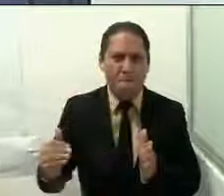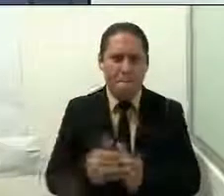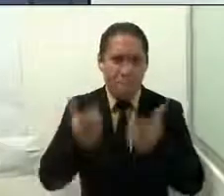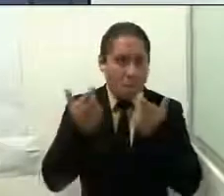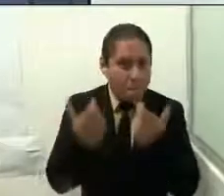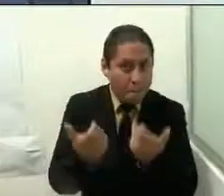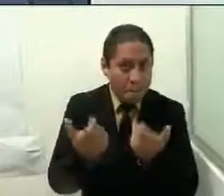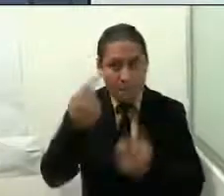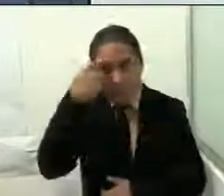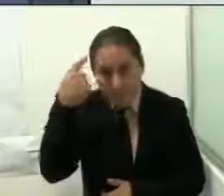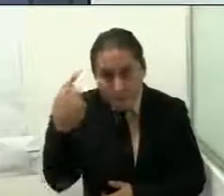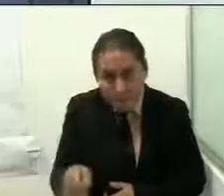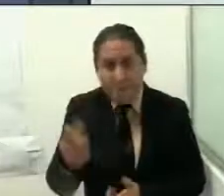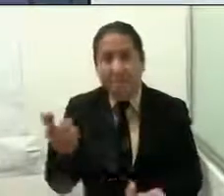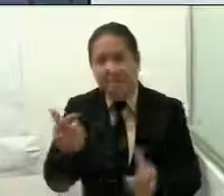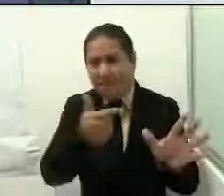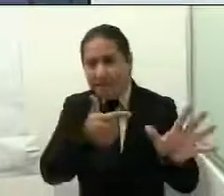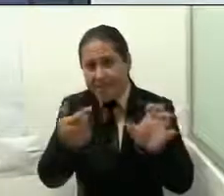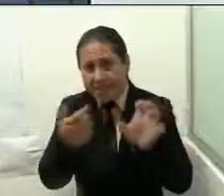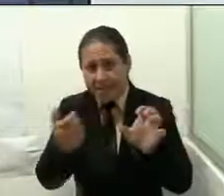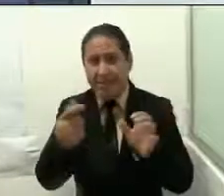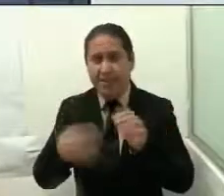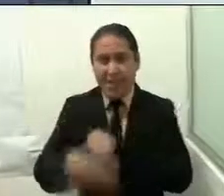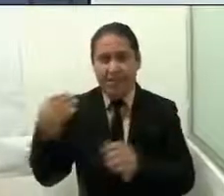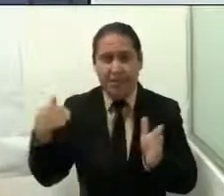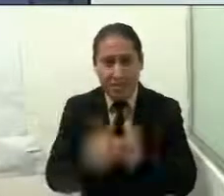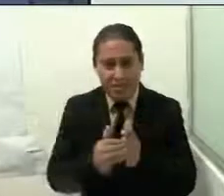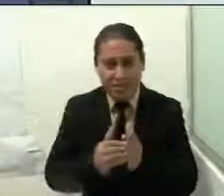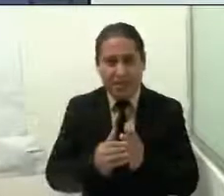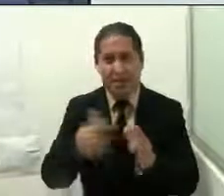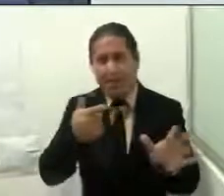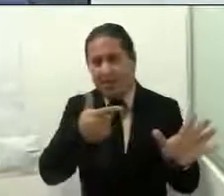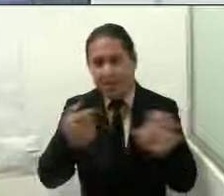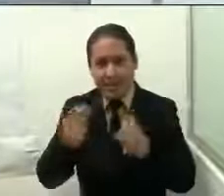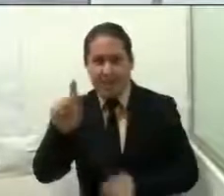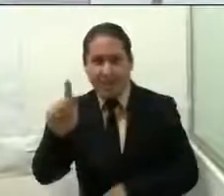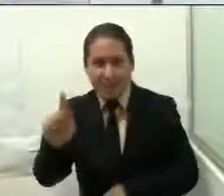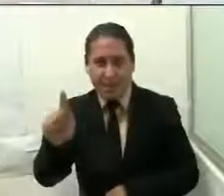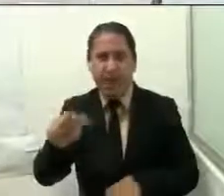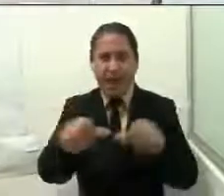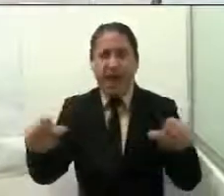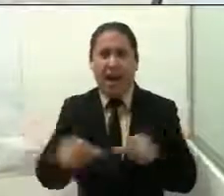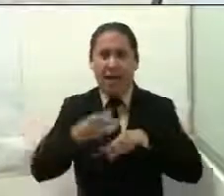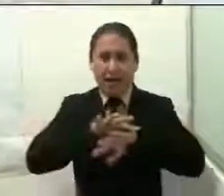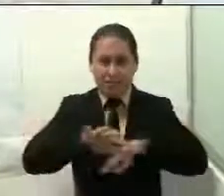para 714 mil 770 hectáreas